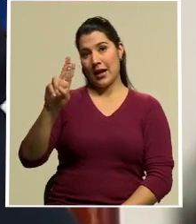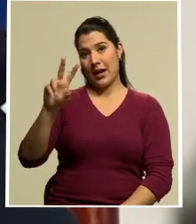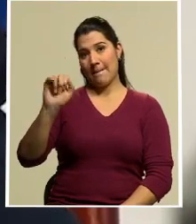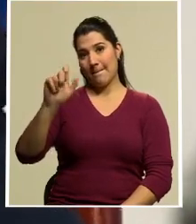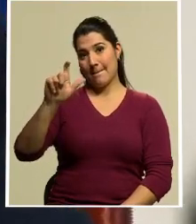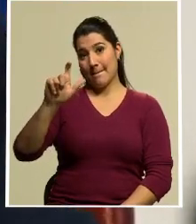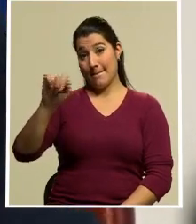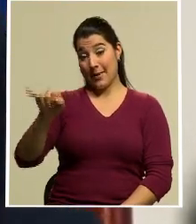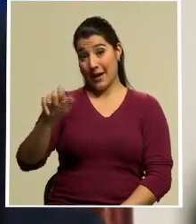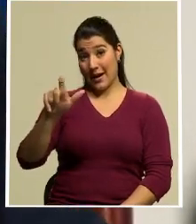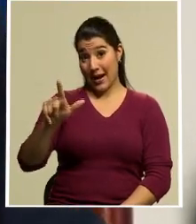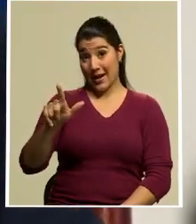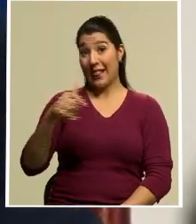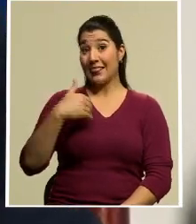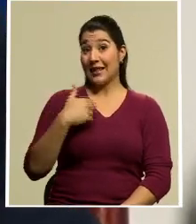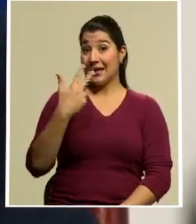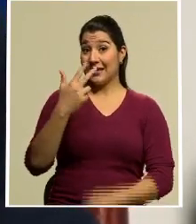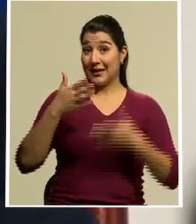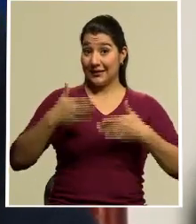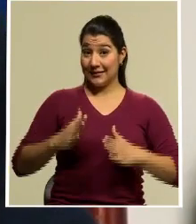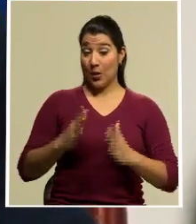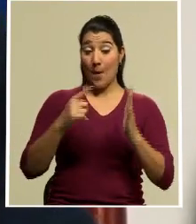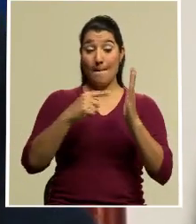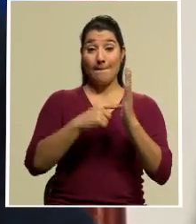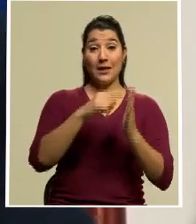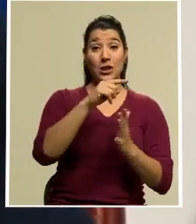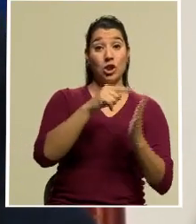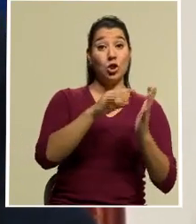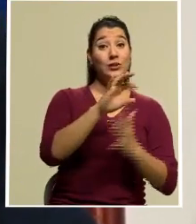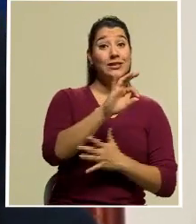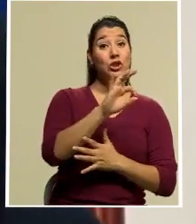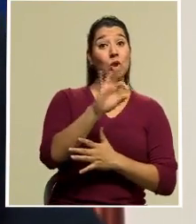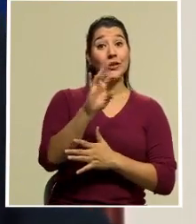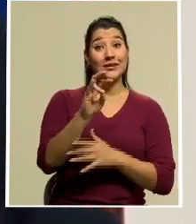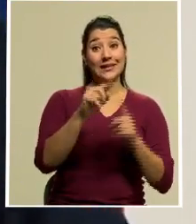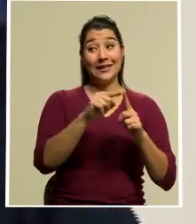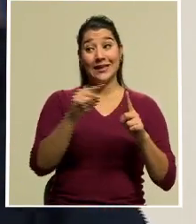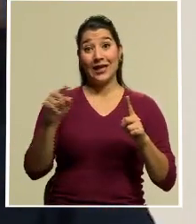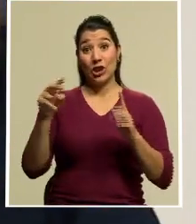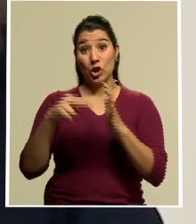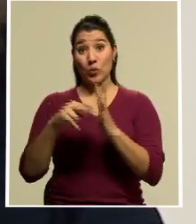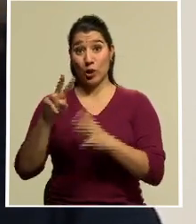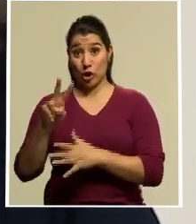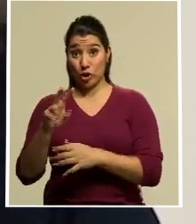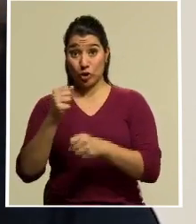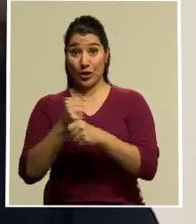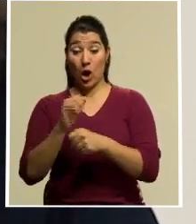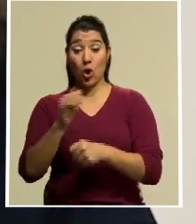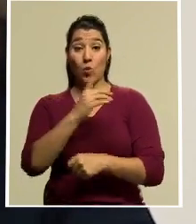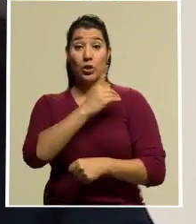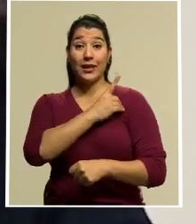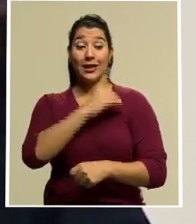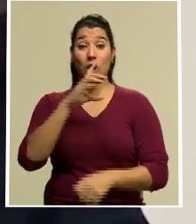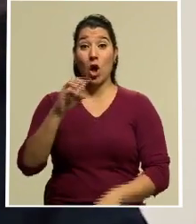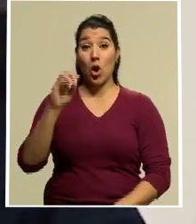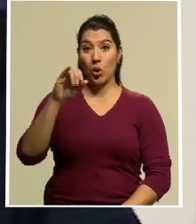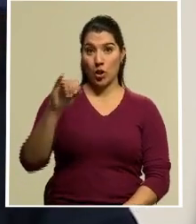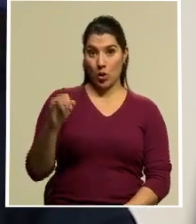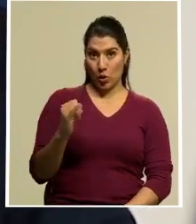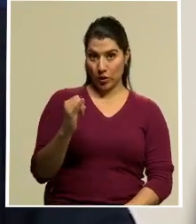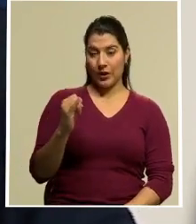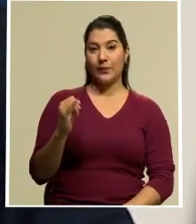tres hijos. Entre 1997 y el 2002 se desempeñó como directora del Organismo de Investigación